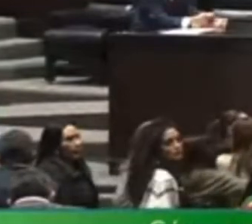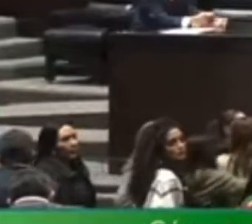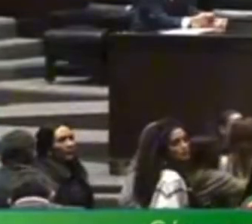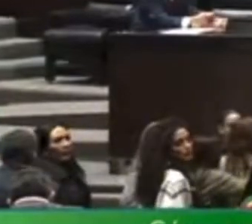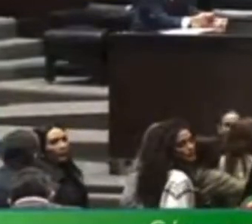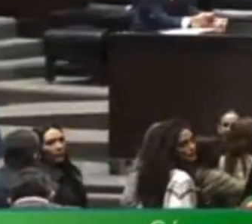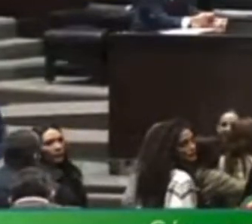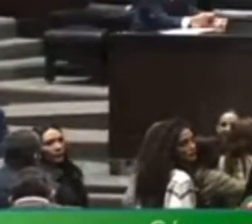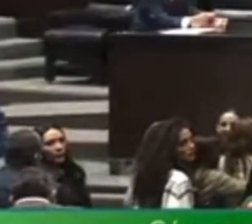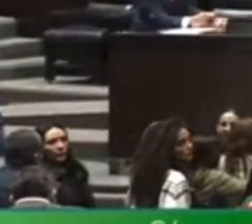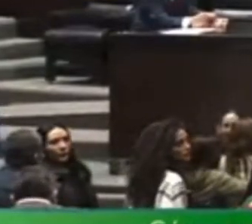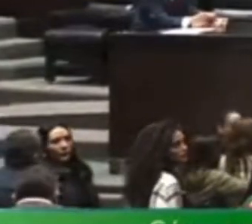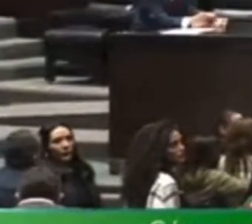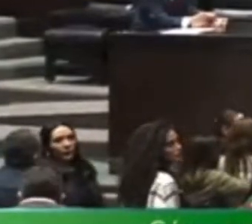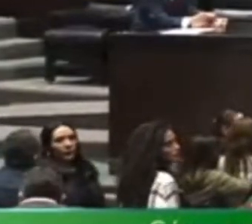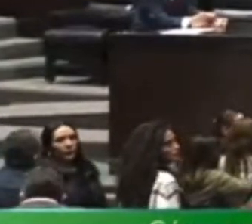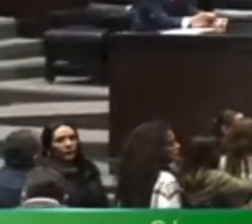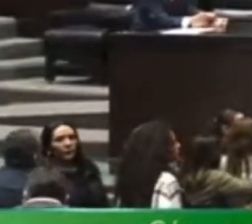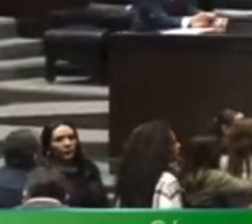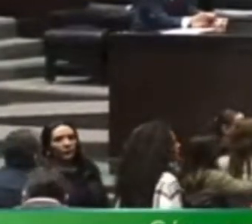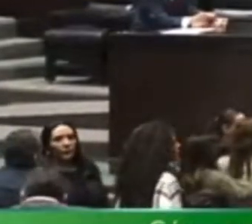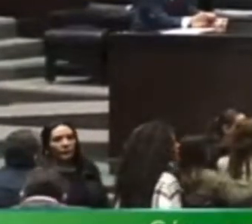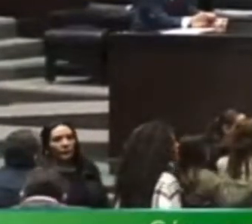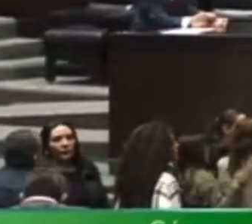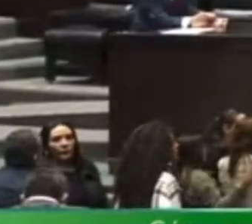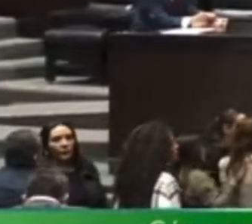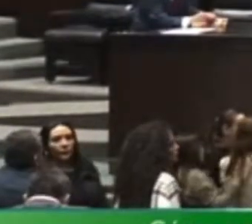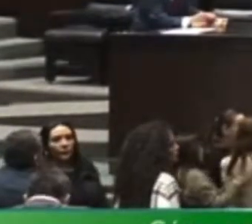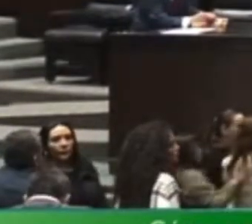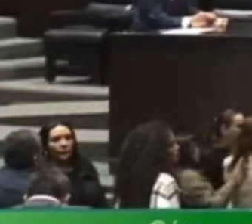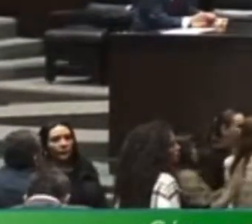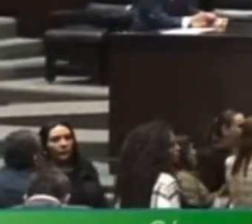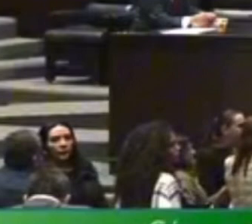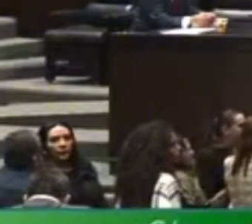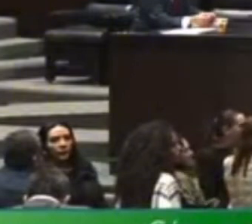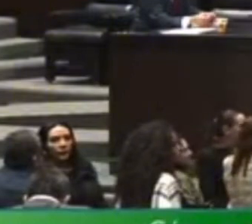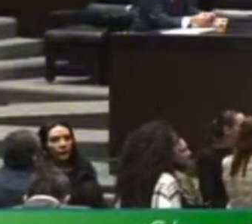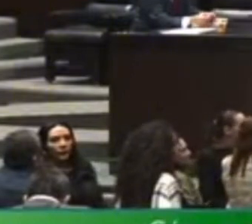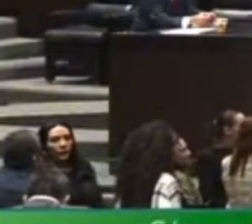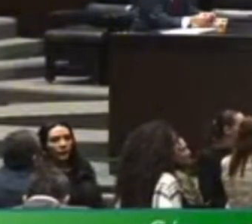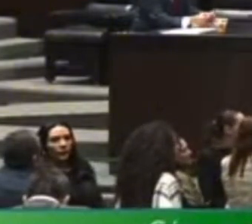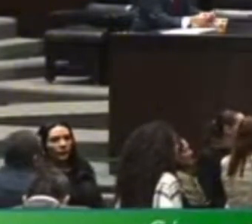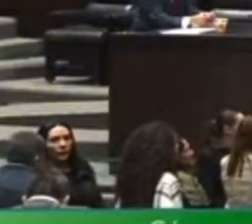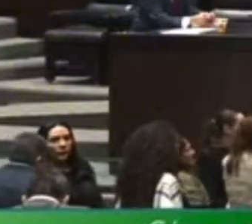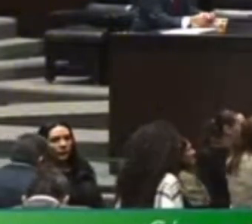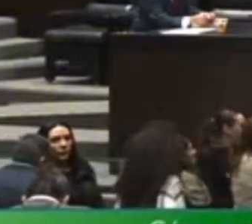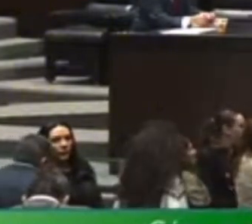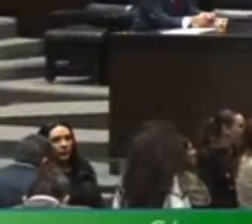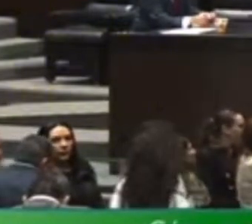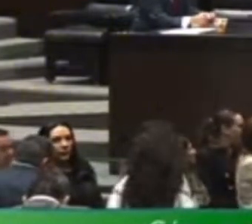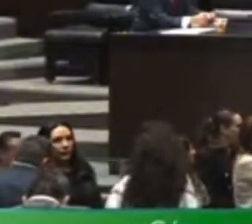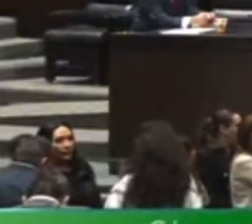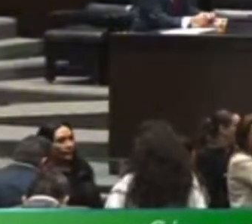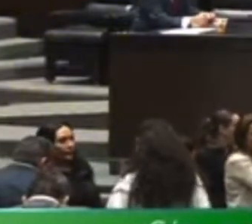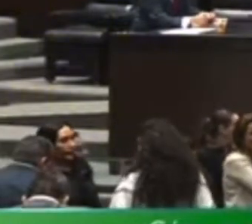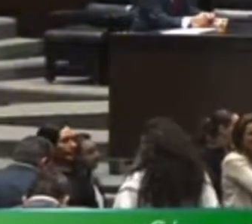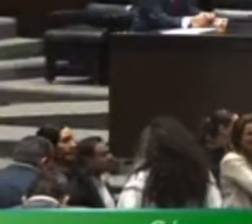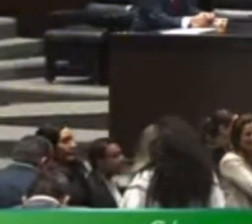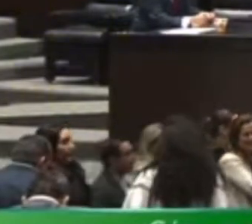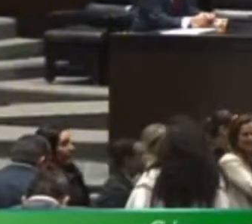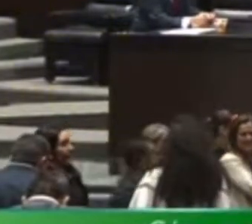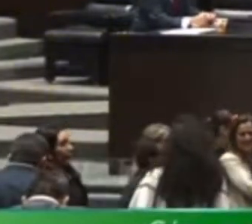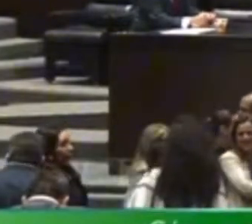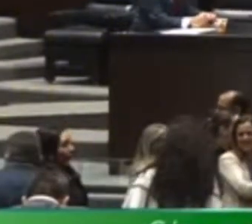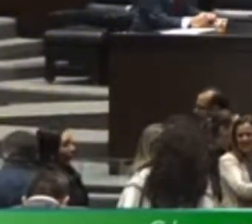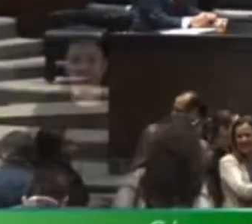de orden para seguir el debate como hasta ahorita lo hemos hecho en la presentación de reservas que cada grupo